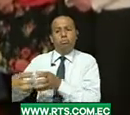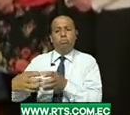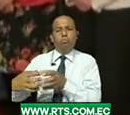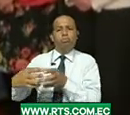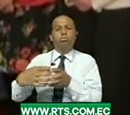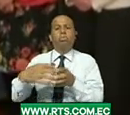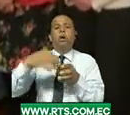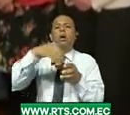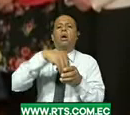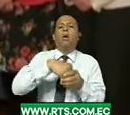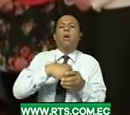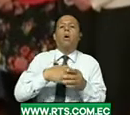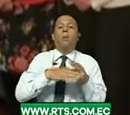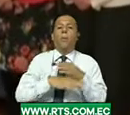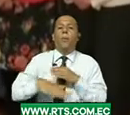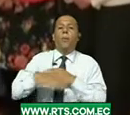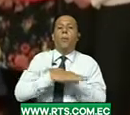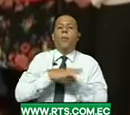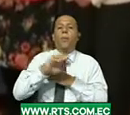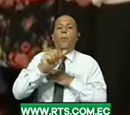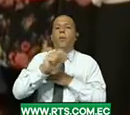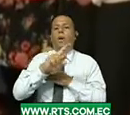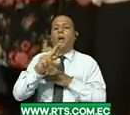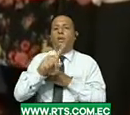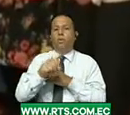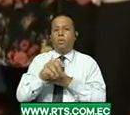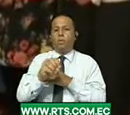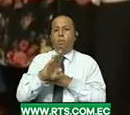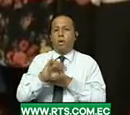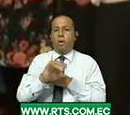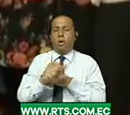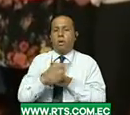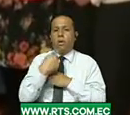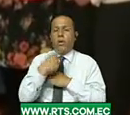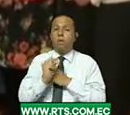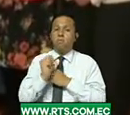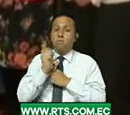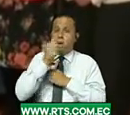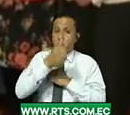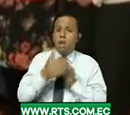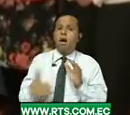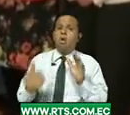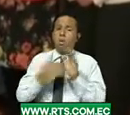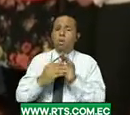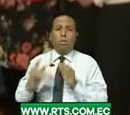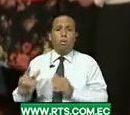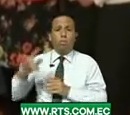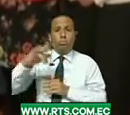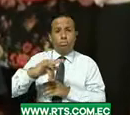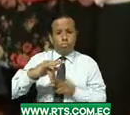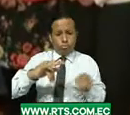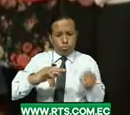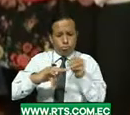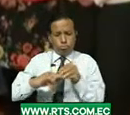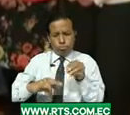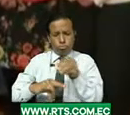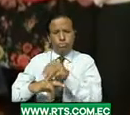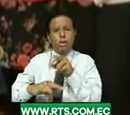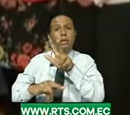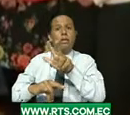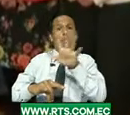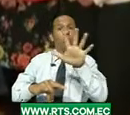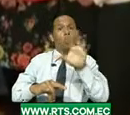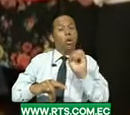alojamiento en Varsovia. El día de mañana saldrá un nuevo avión humanitario con 350 cupos,